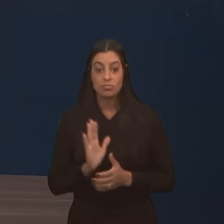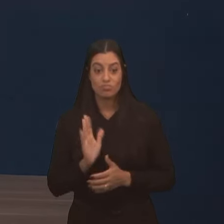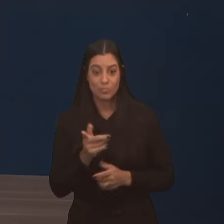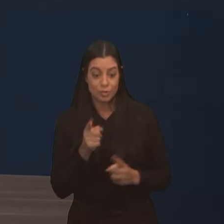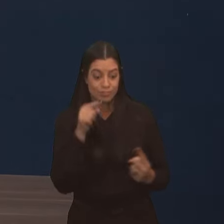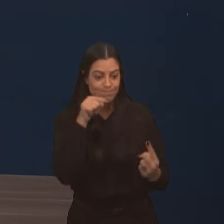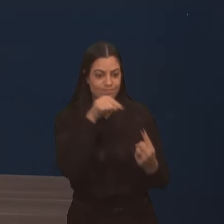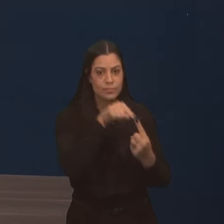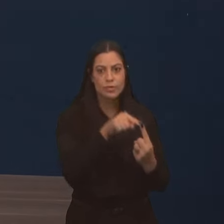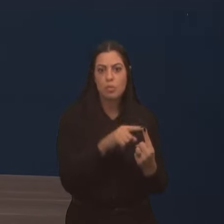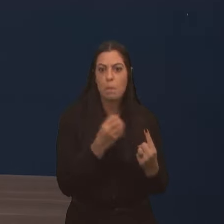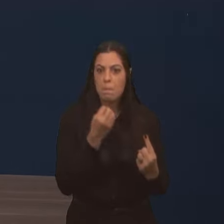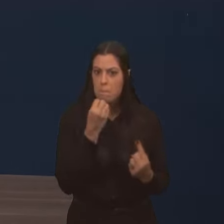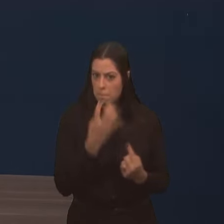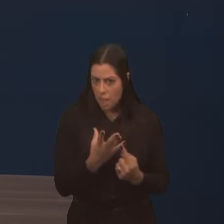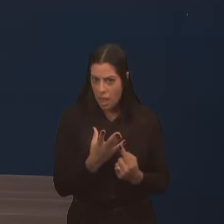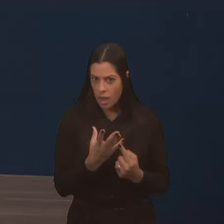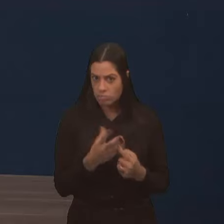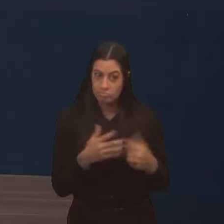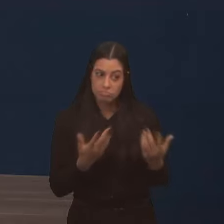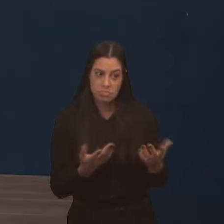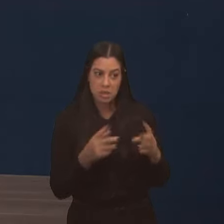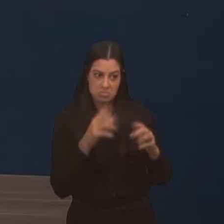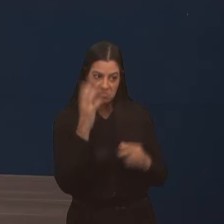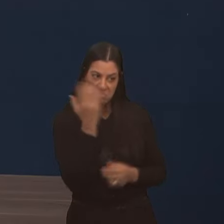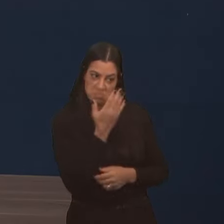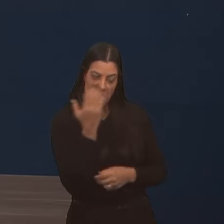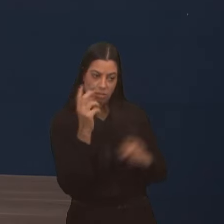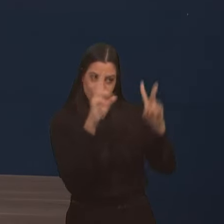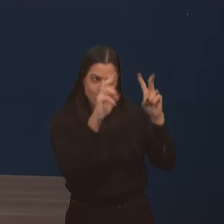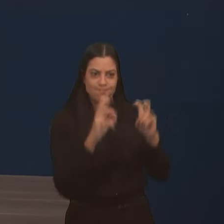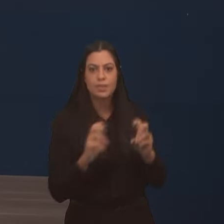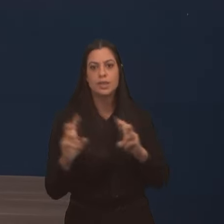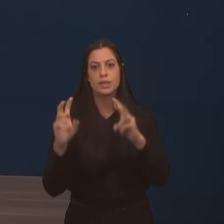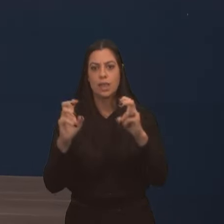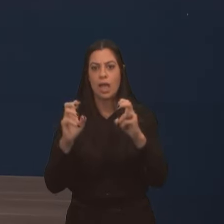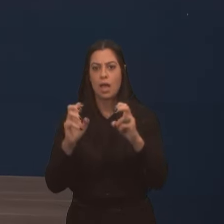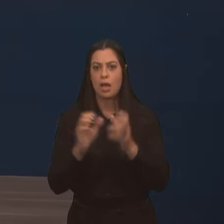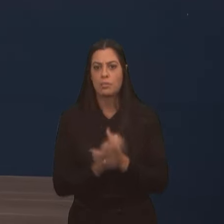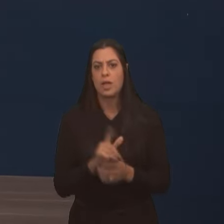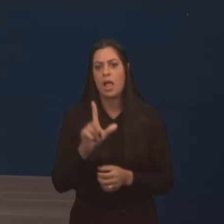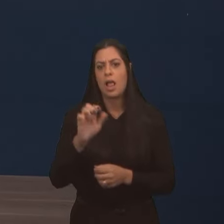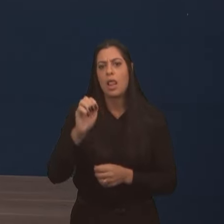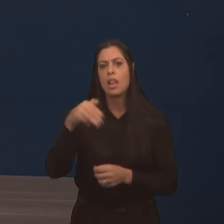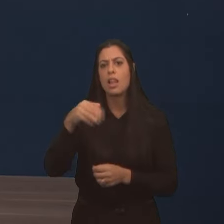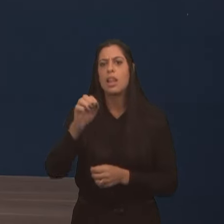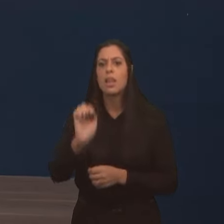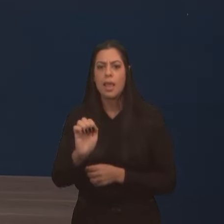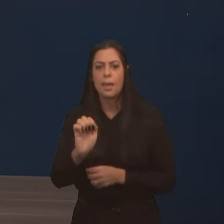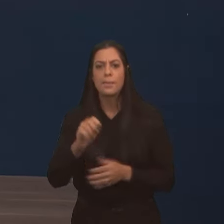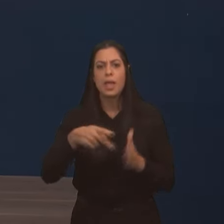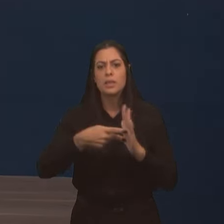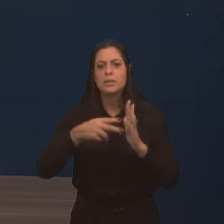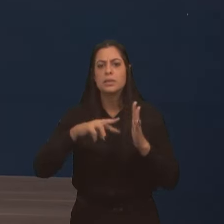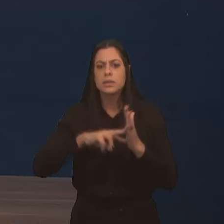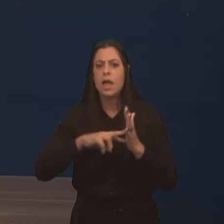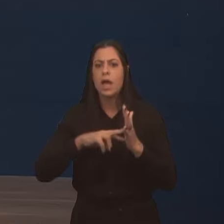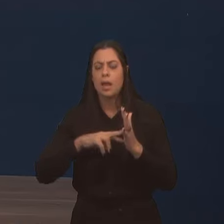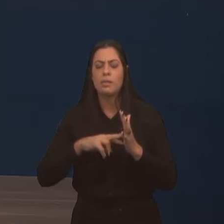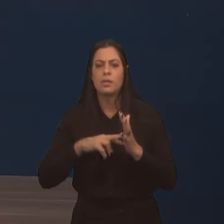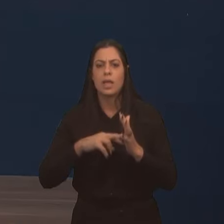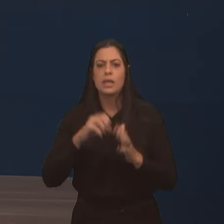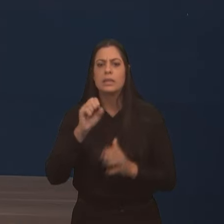Ya fue dicho aquí, y parece que esa es la parte principal. Entonces, esa es la traducción de la